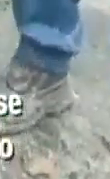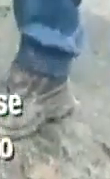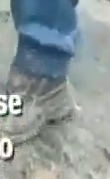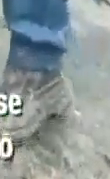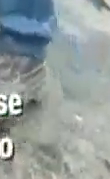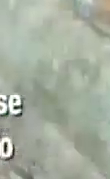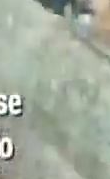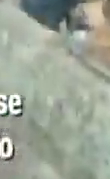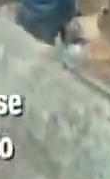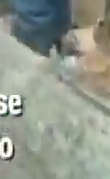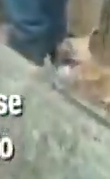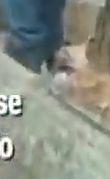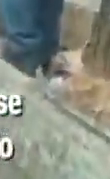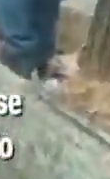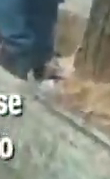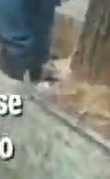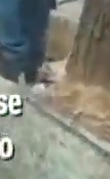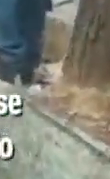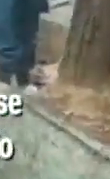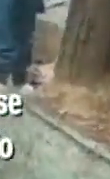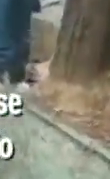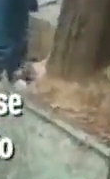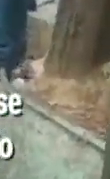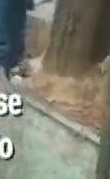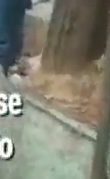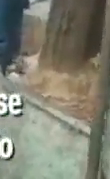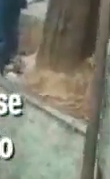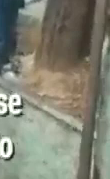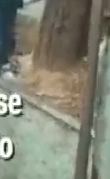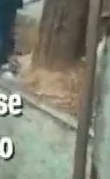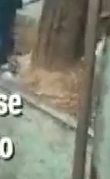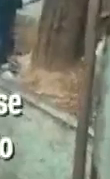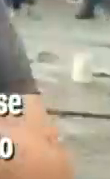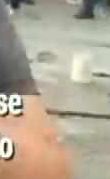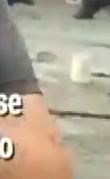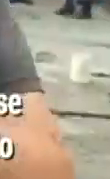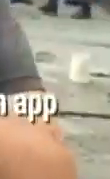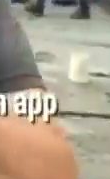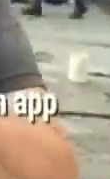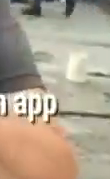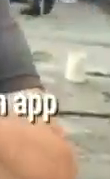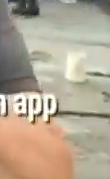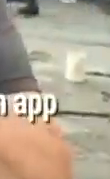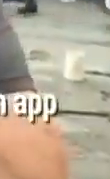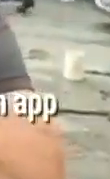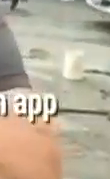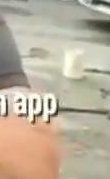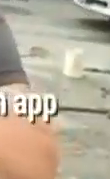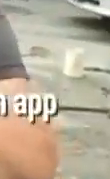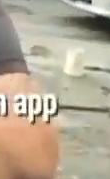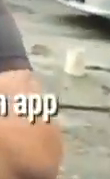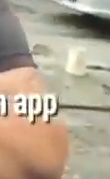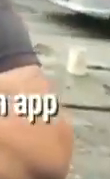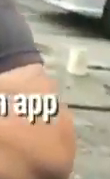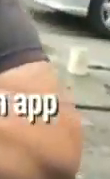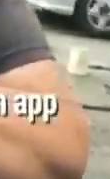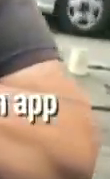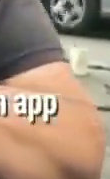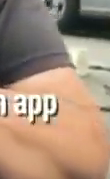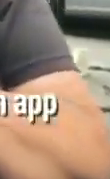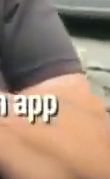donde hicimos el reporte, y aquí se encuentra la cuadrilla trabajando. Los invito a utilizar